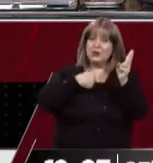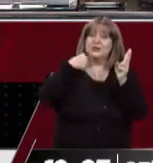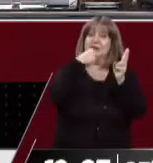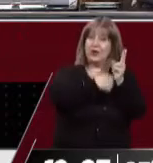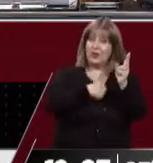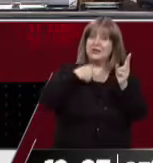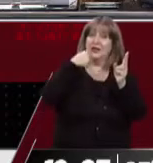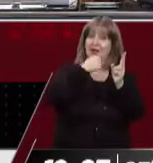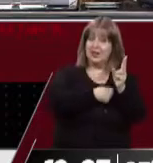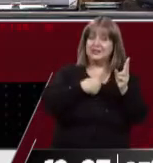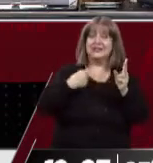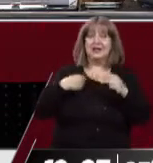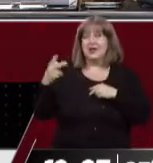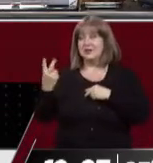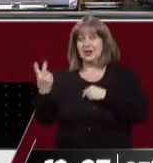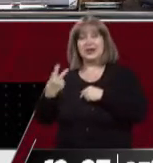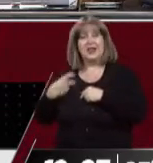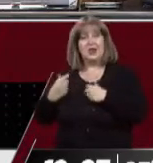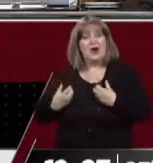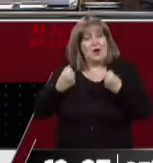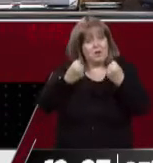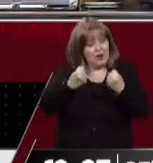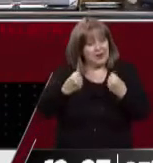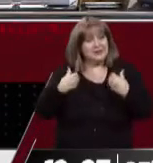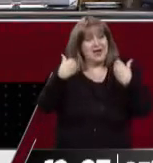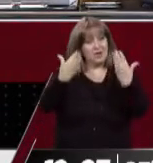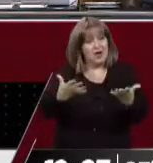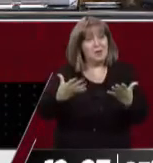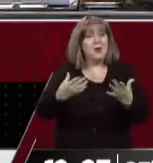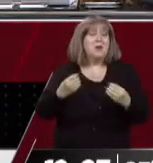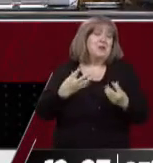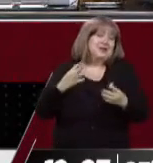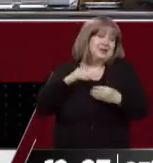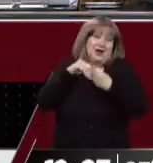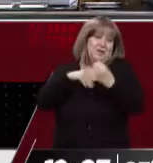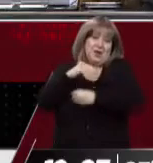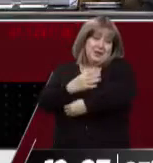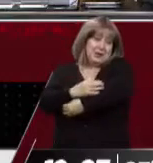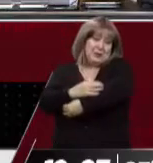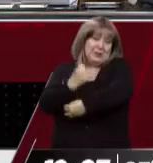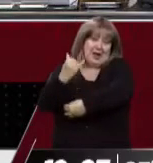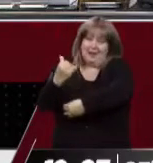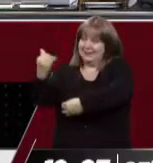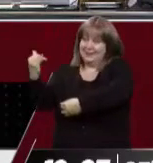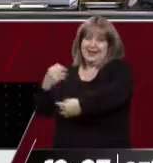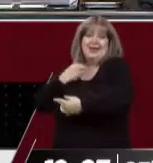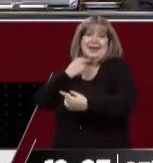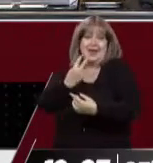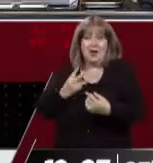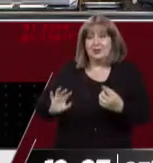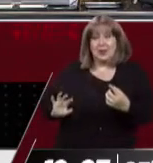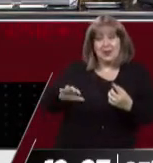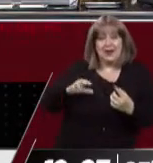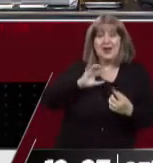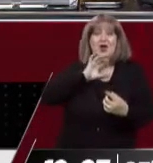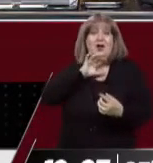y que desde nuestro lugar mandamos toda la fuerza, porque solamente, a ver, todos tenemos en nuestra familia pequeños, ¿no? Ya sean hijos, ya sean sobrinos, ya